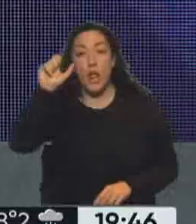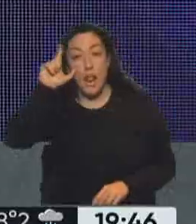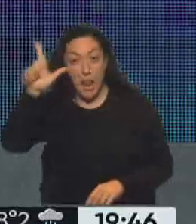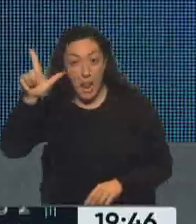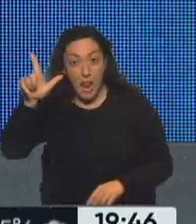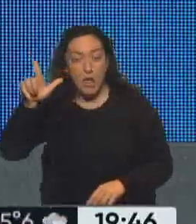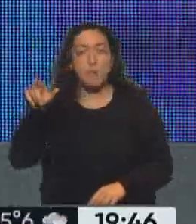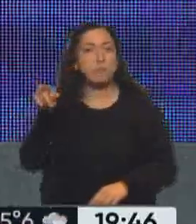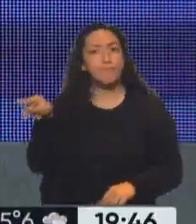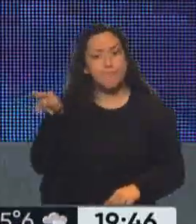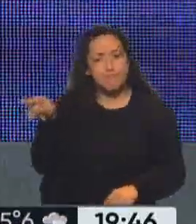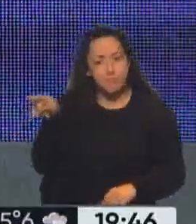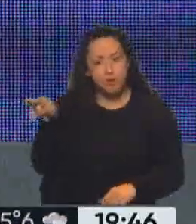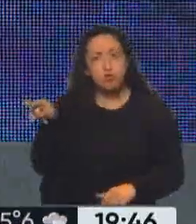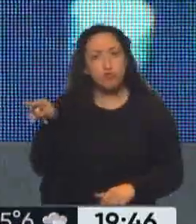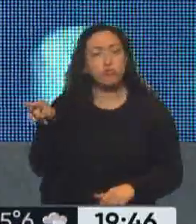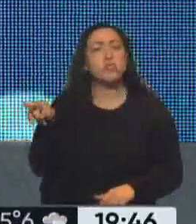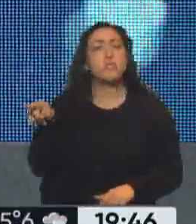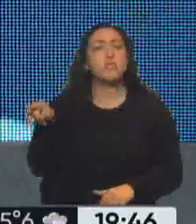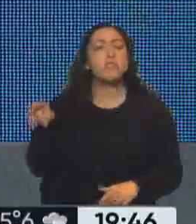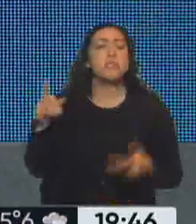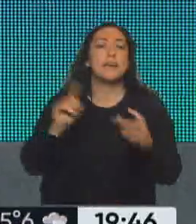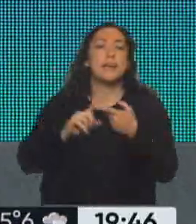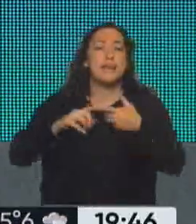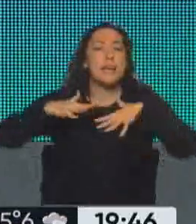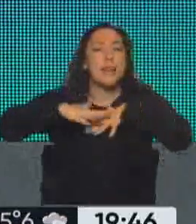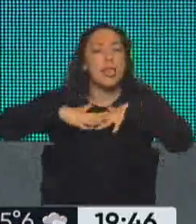gran instrumentador de redes